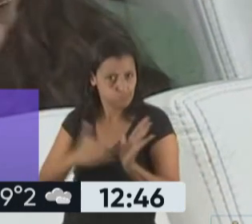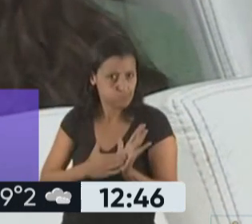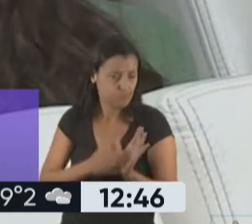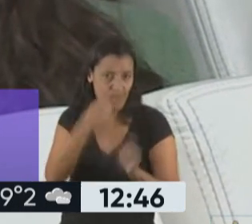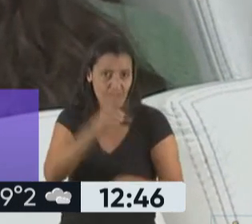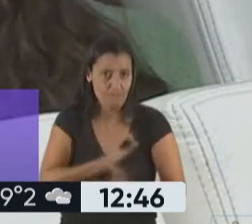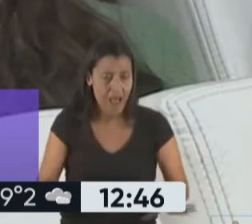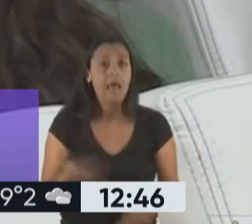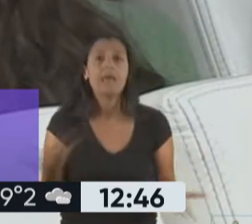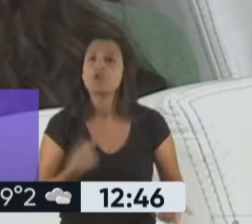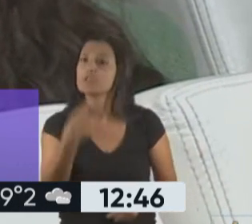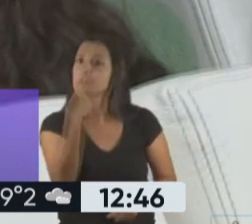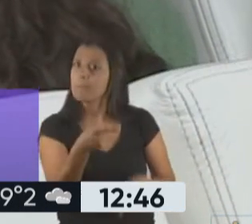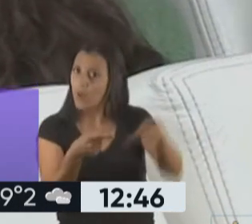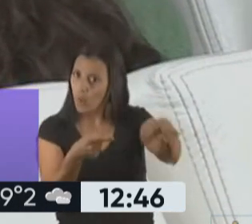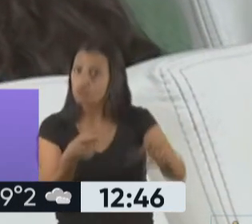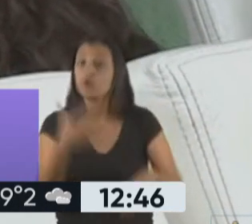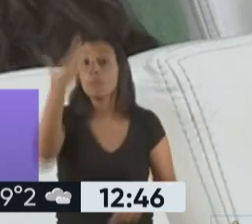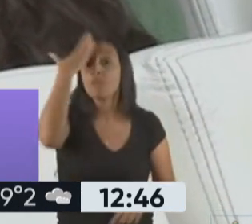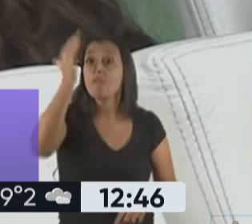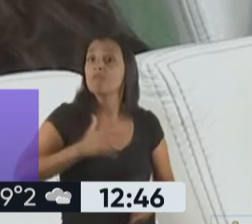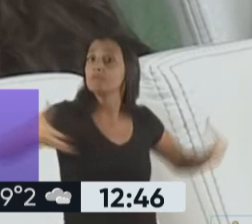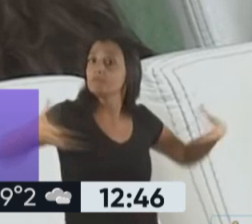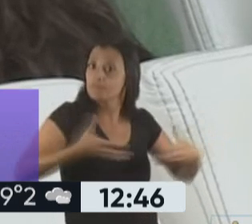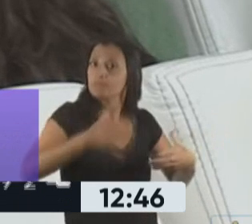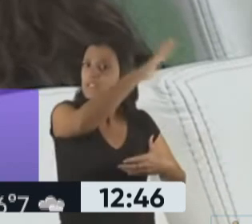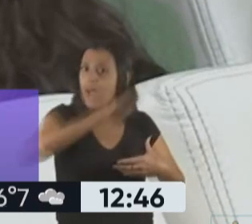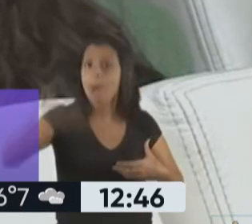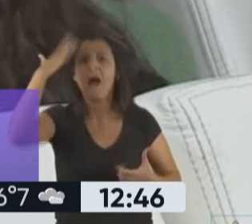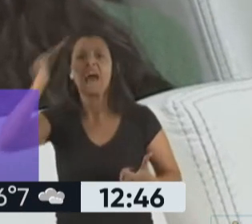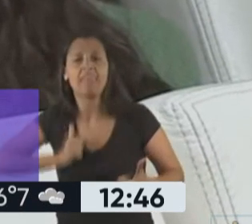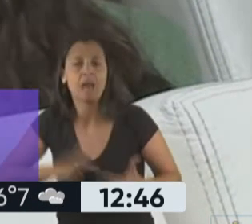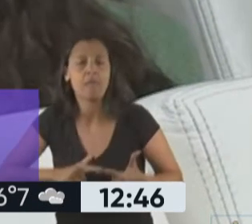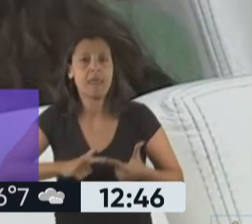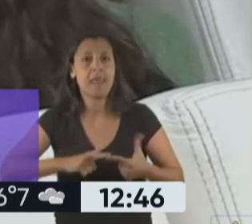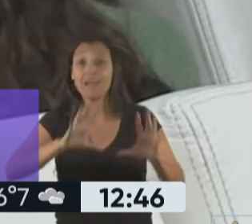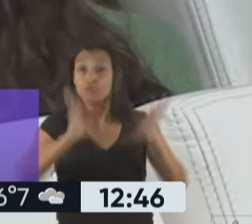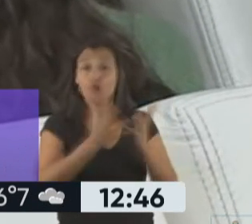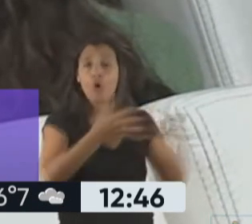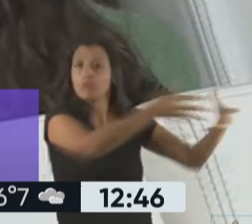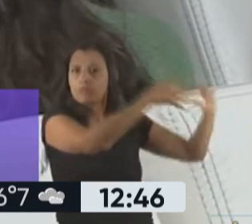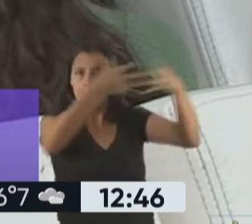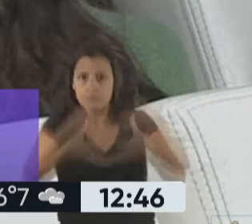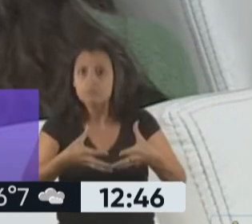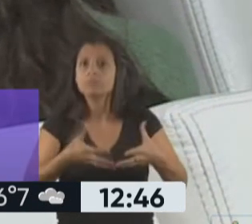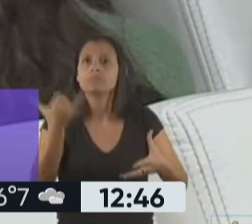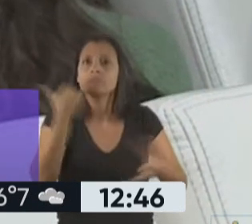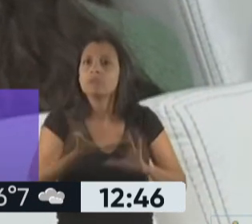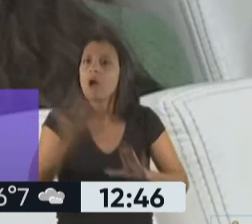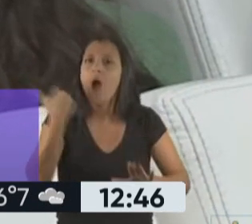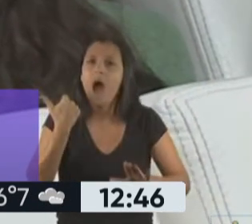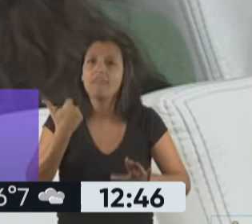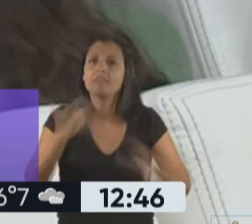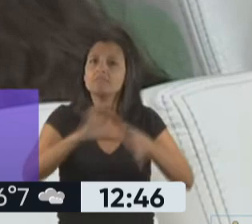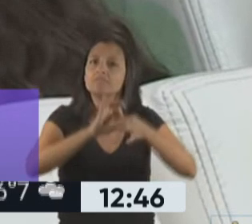en el sentido de que la fuerza de seguridad, la Gendarmería y la Prefectura han sido desprendimientos de las